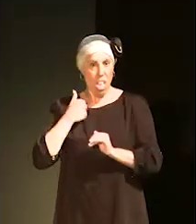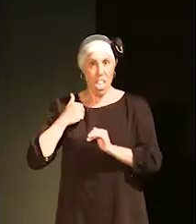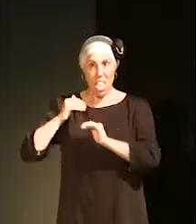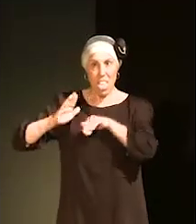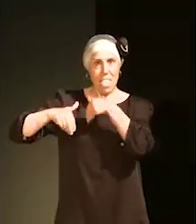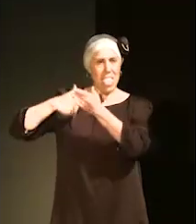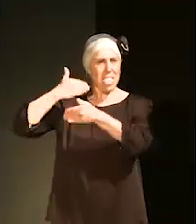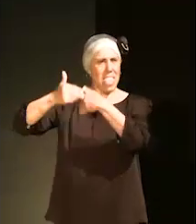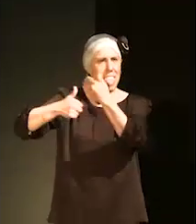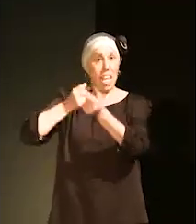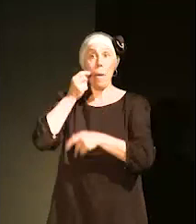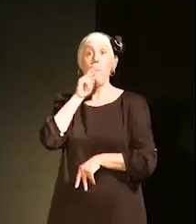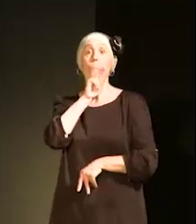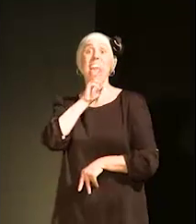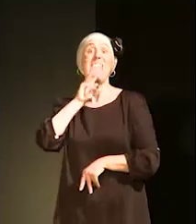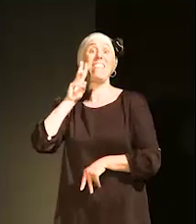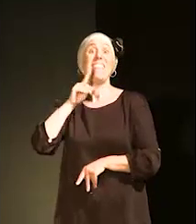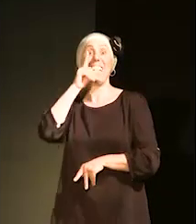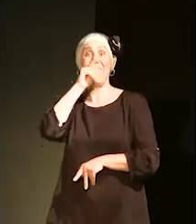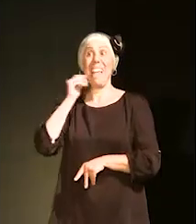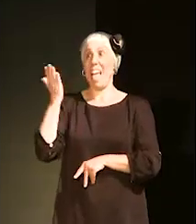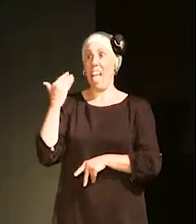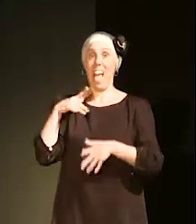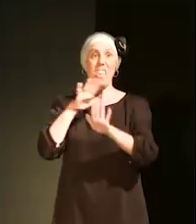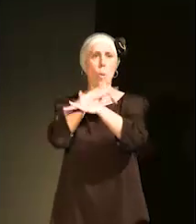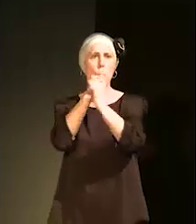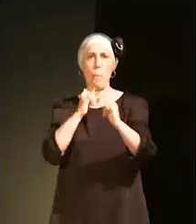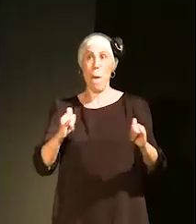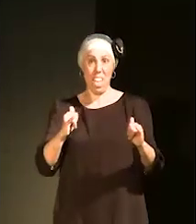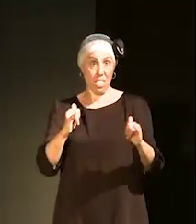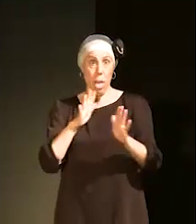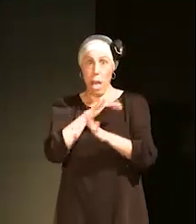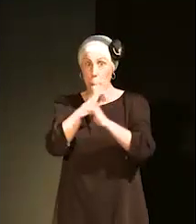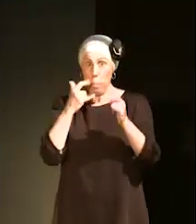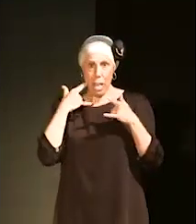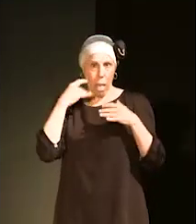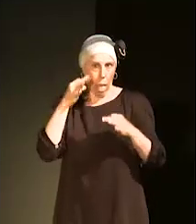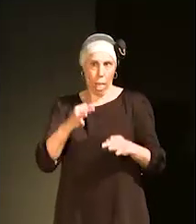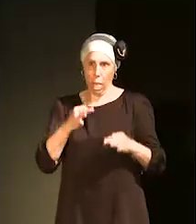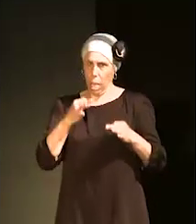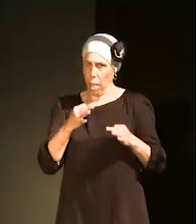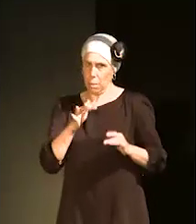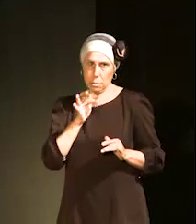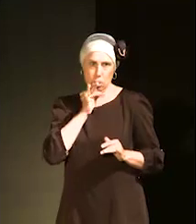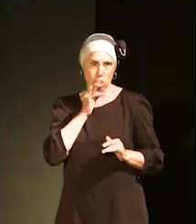23 años desde que se firmó la paz una paz que no hemos conseguido construir